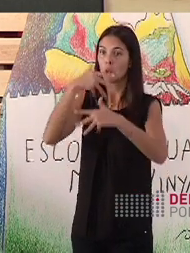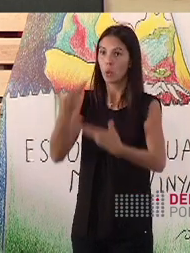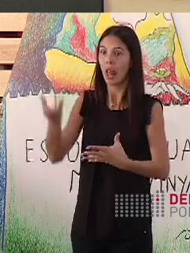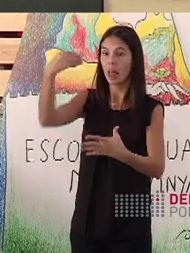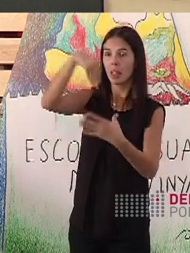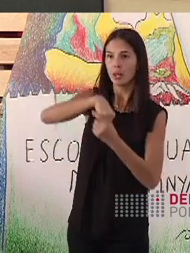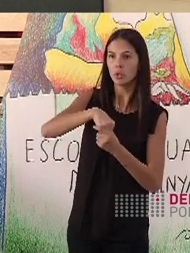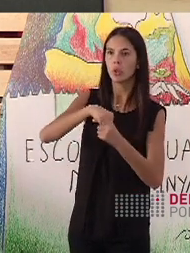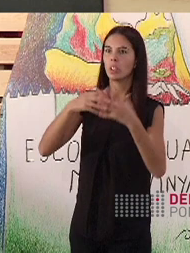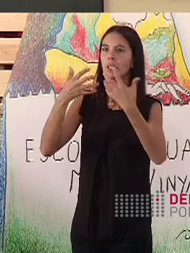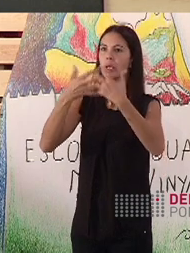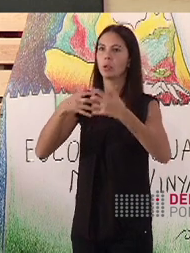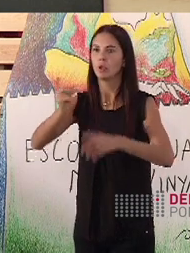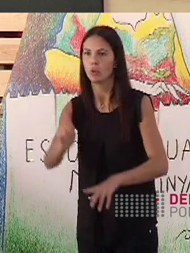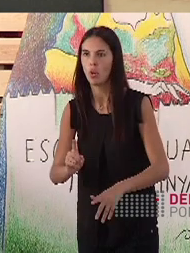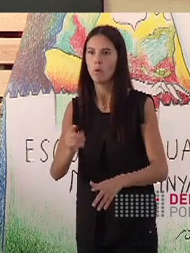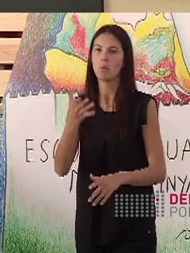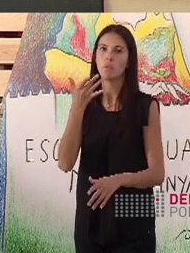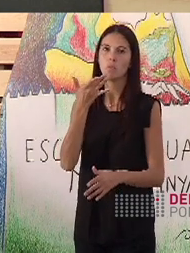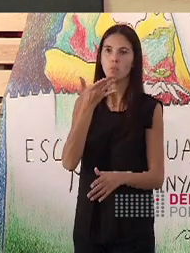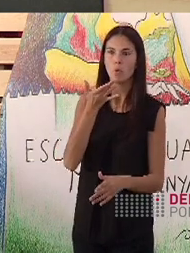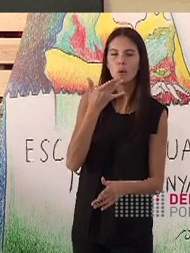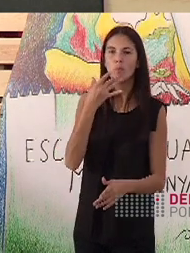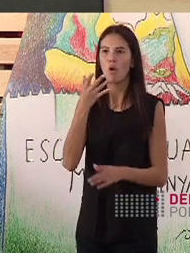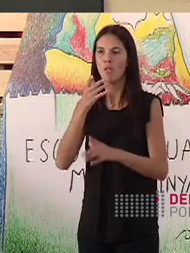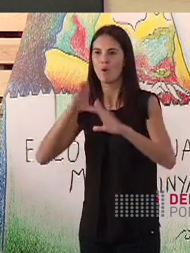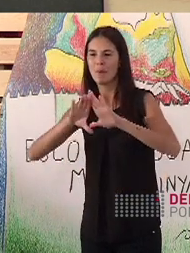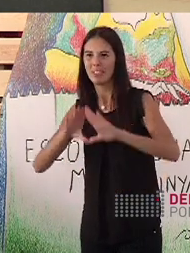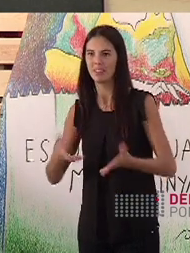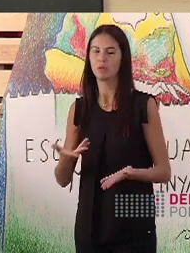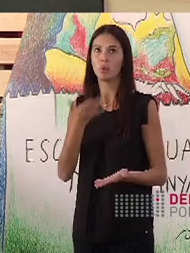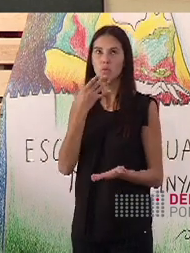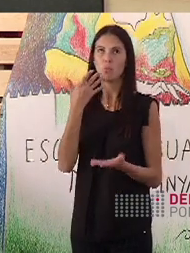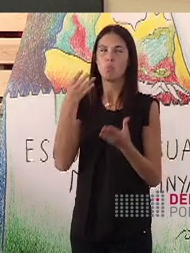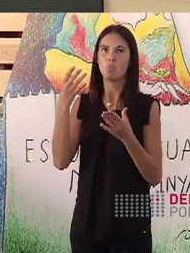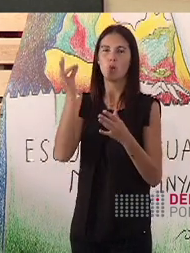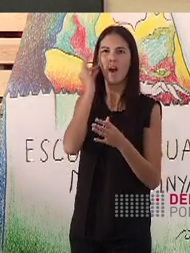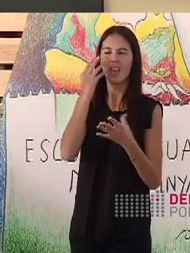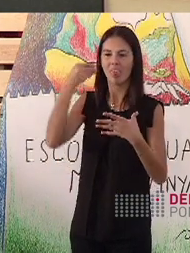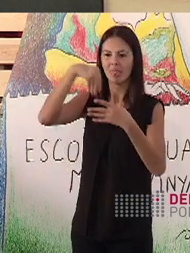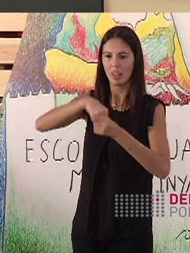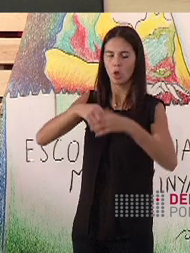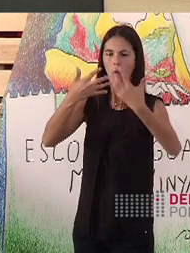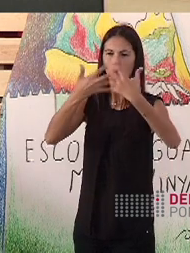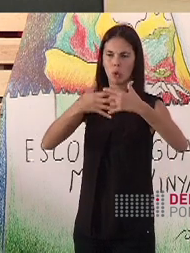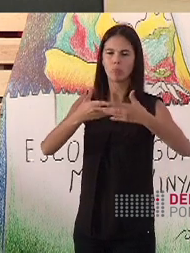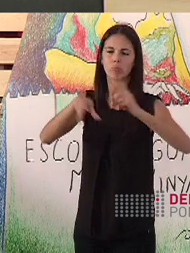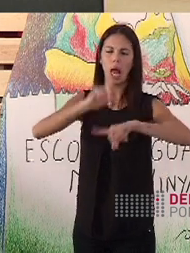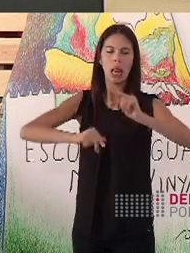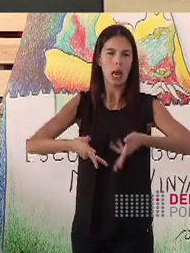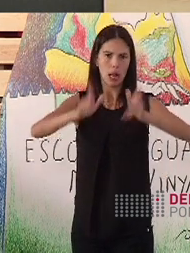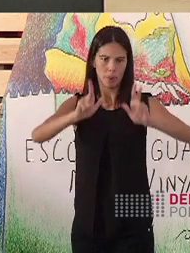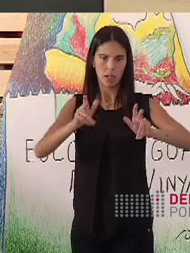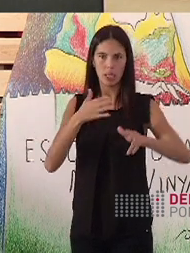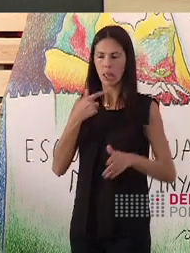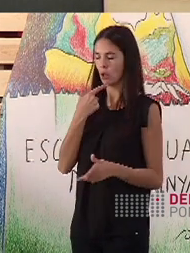no, feministas, y no, y peor aún, vamos a creer que esas mujeres que están en esas industrias, ellas eligen libremente. O sea, nosotras no hemos